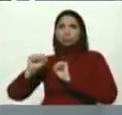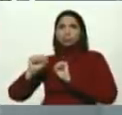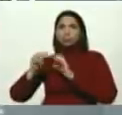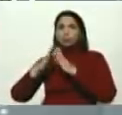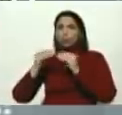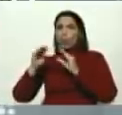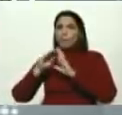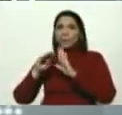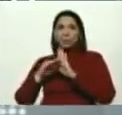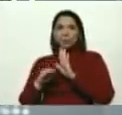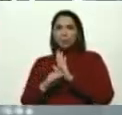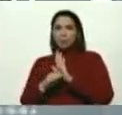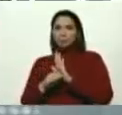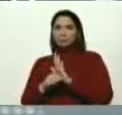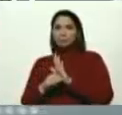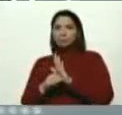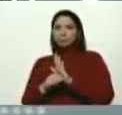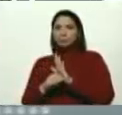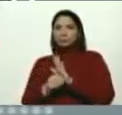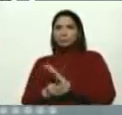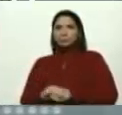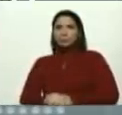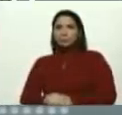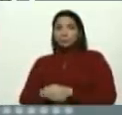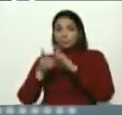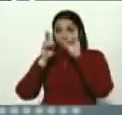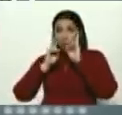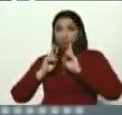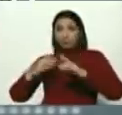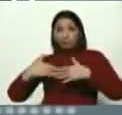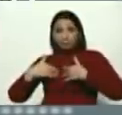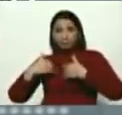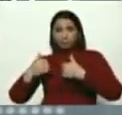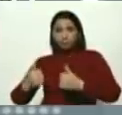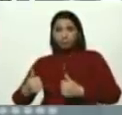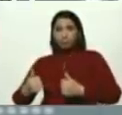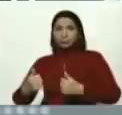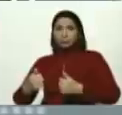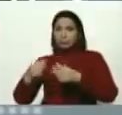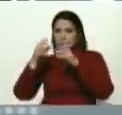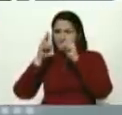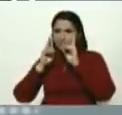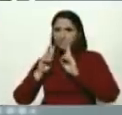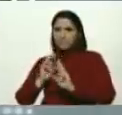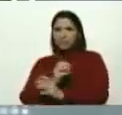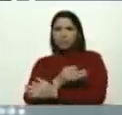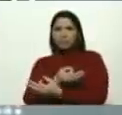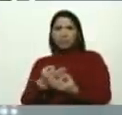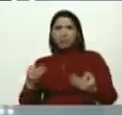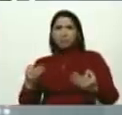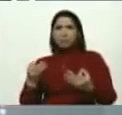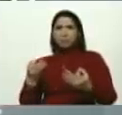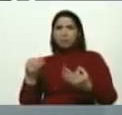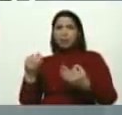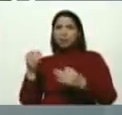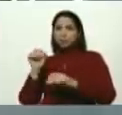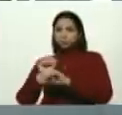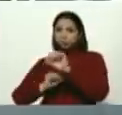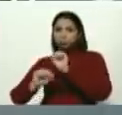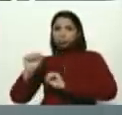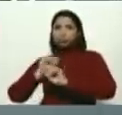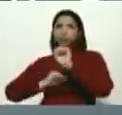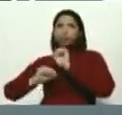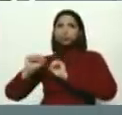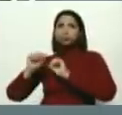todas las medidas de sanitaria, de saneamiento, de precaución,